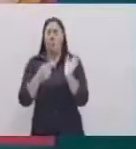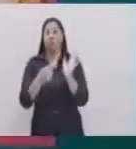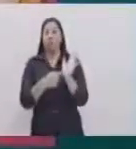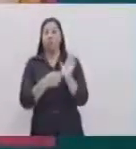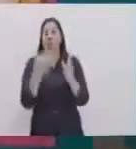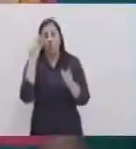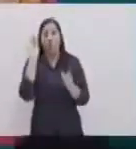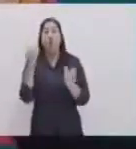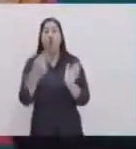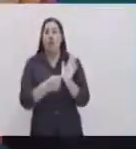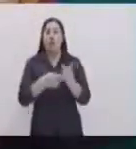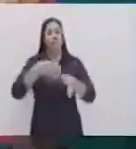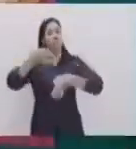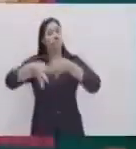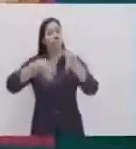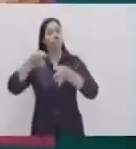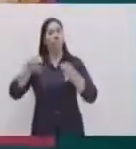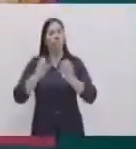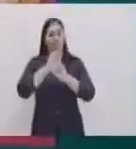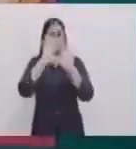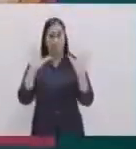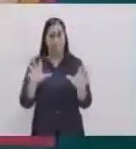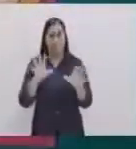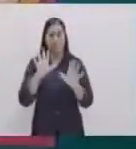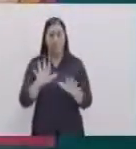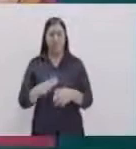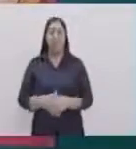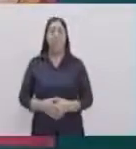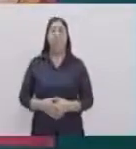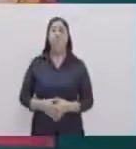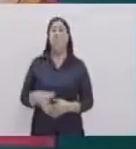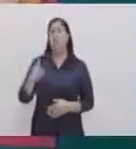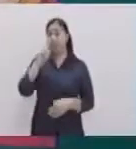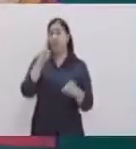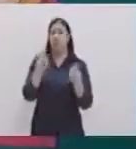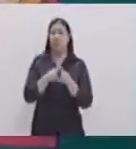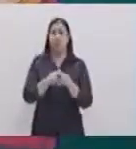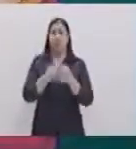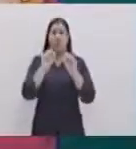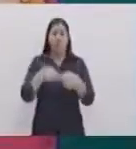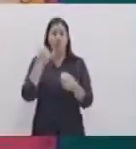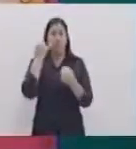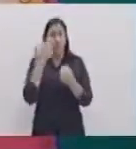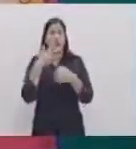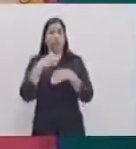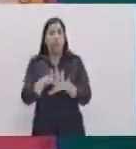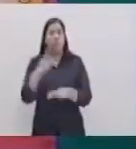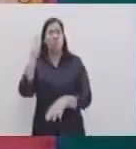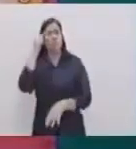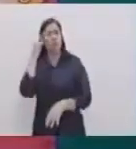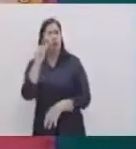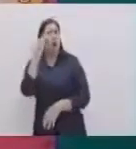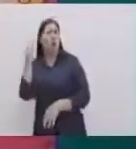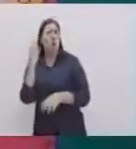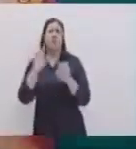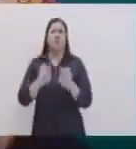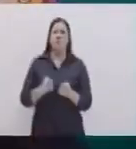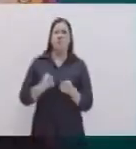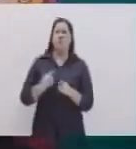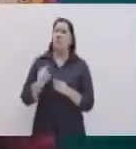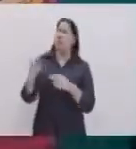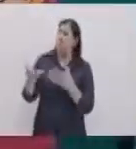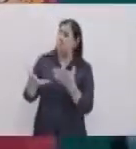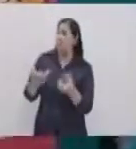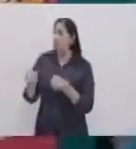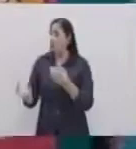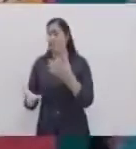justifican. La capacidad de argumentar te ayuda también a influir sobre el pensamiento de otras personas.